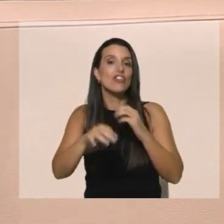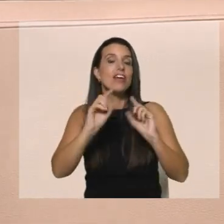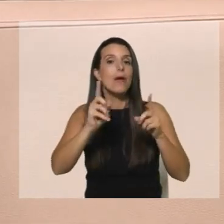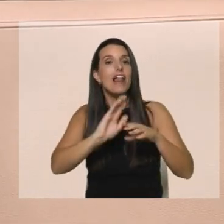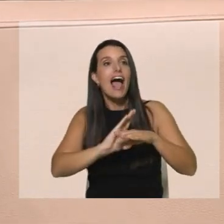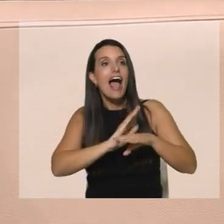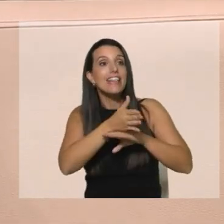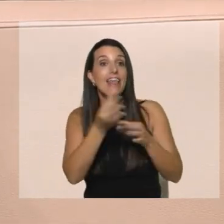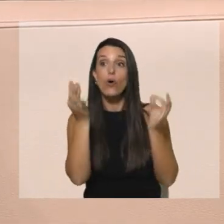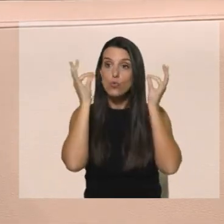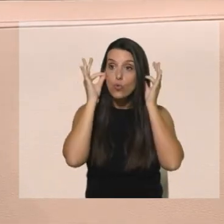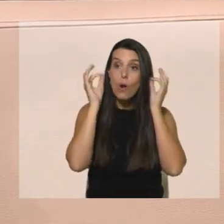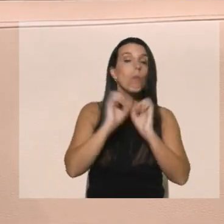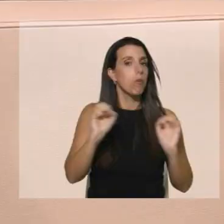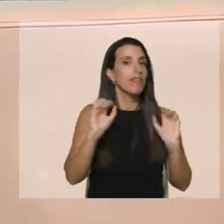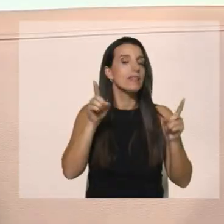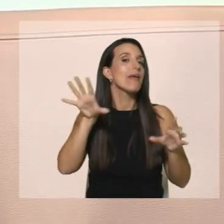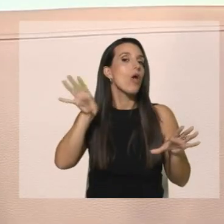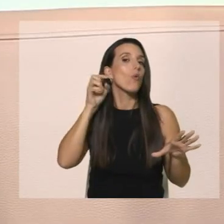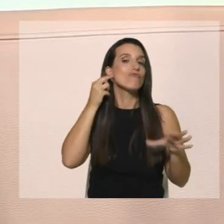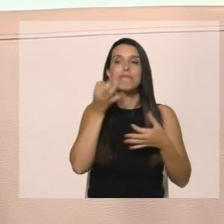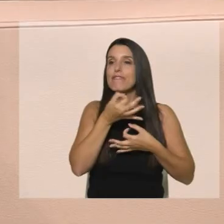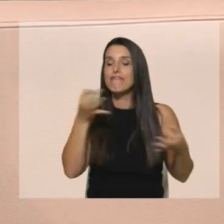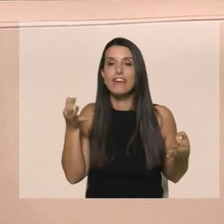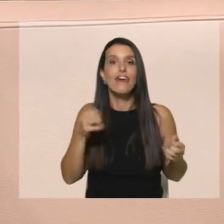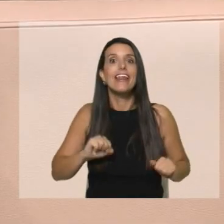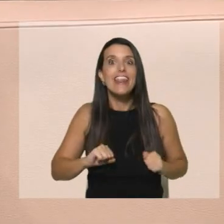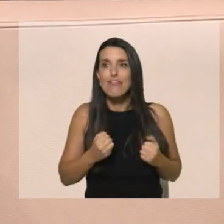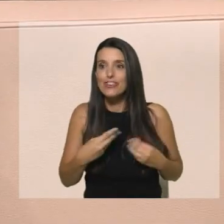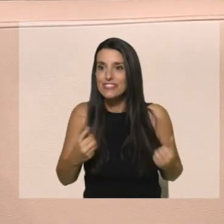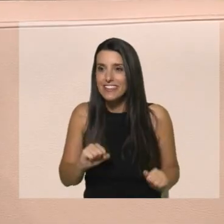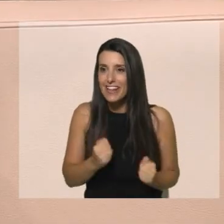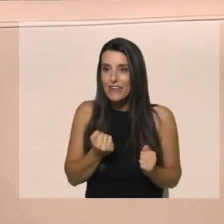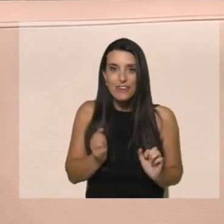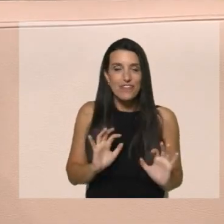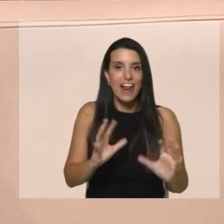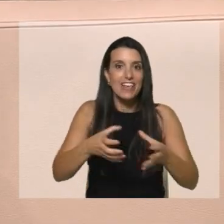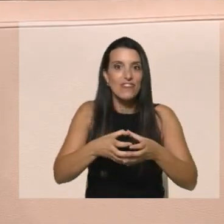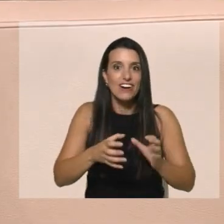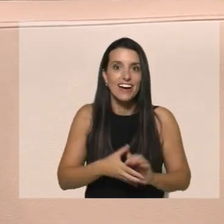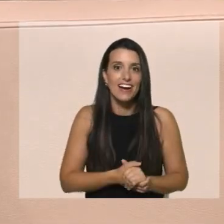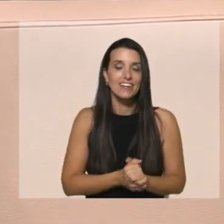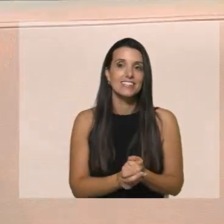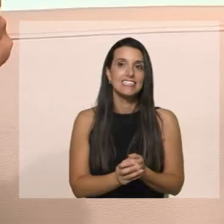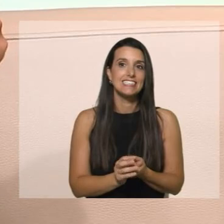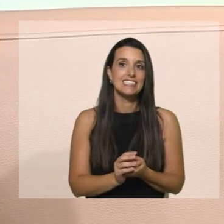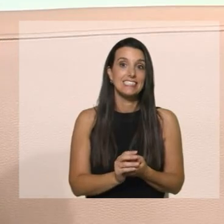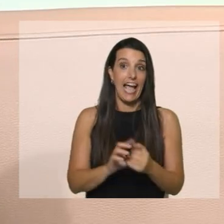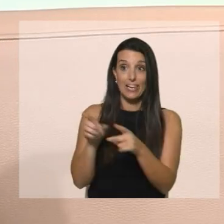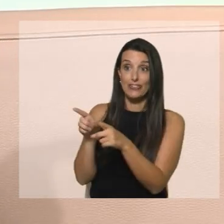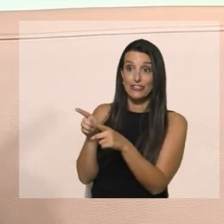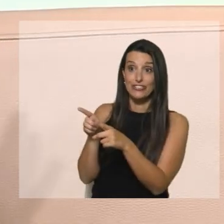acceder al auricular también lo van a poder hacer. ¿Hay nervios en la previa en el equipo? Es a